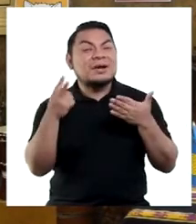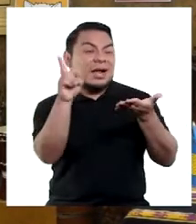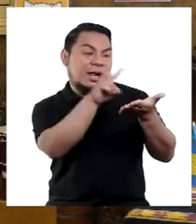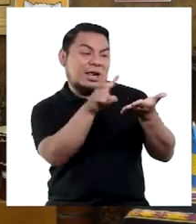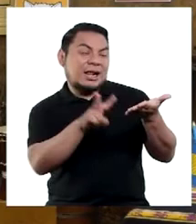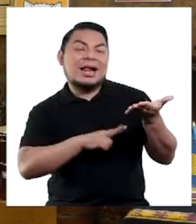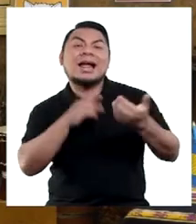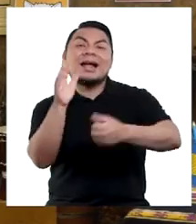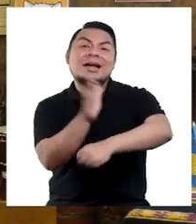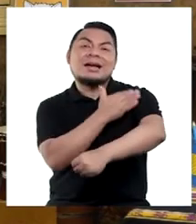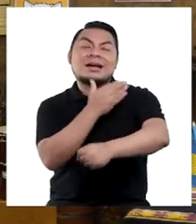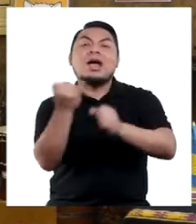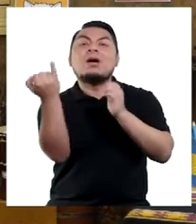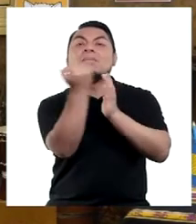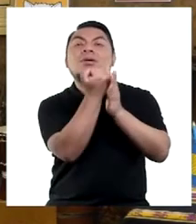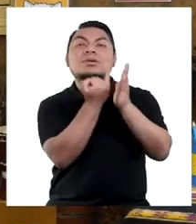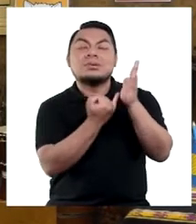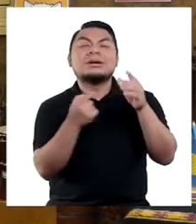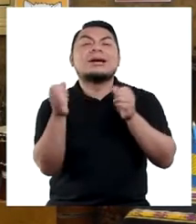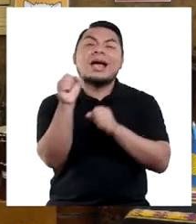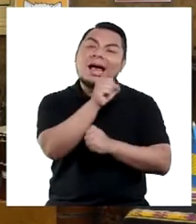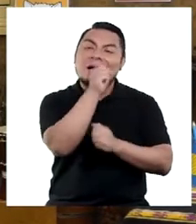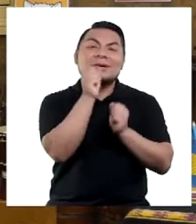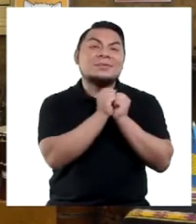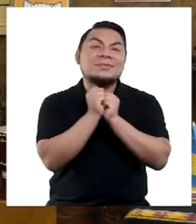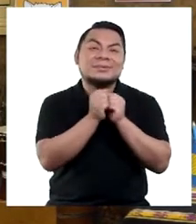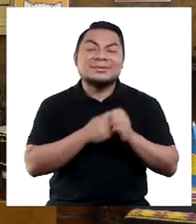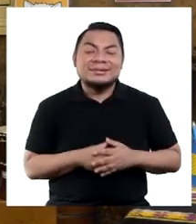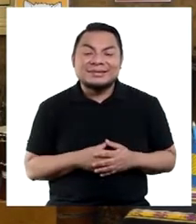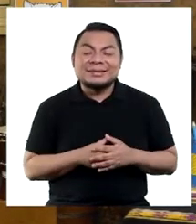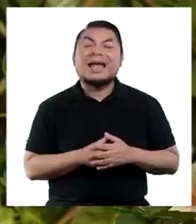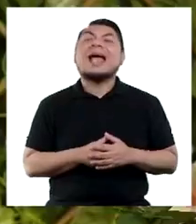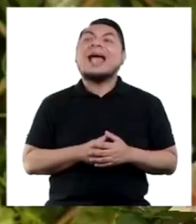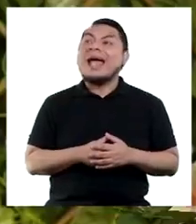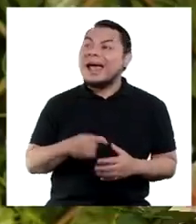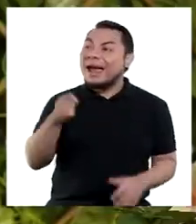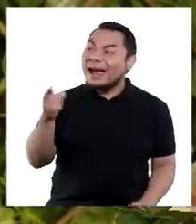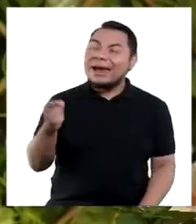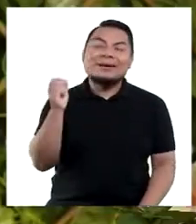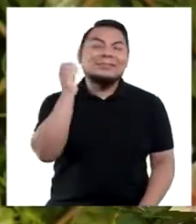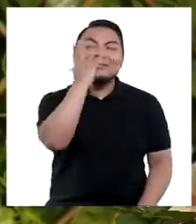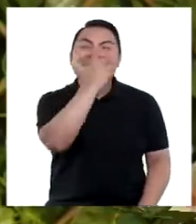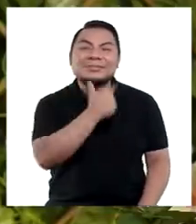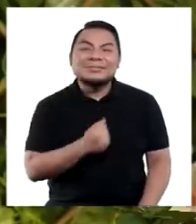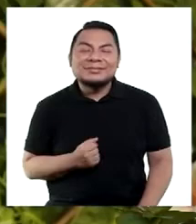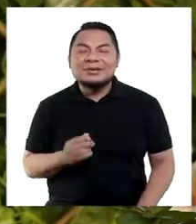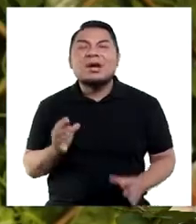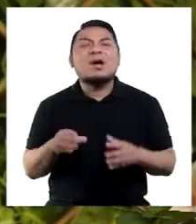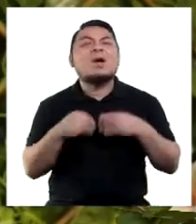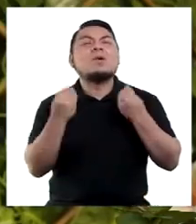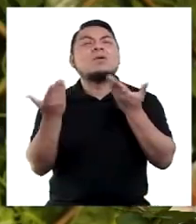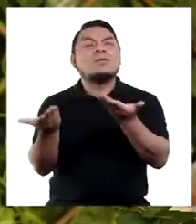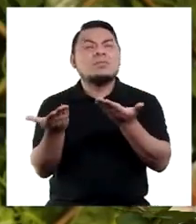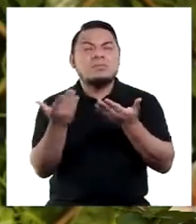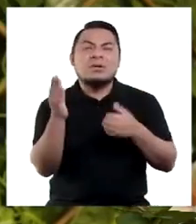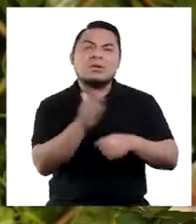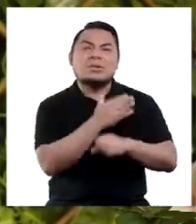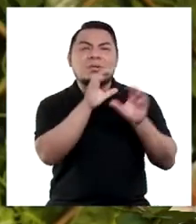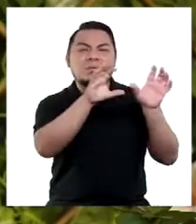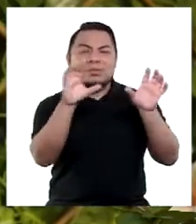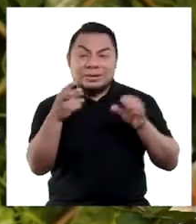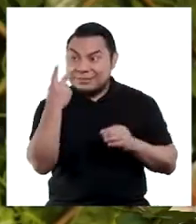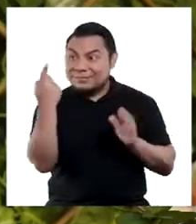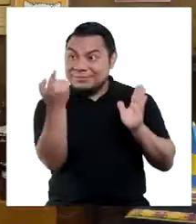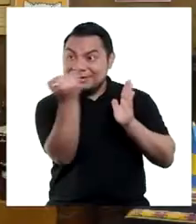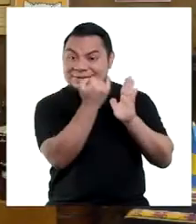todos podremos creer la canción con imágenes y cantar juntos lindo y cómo es este